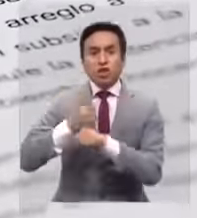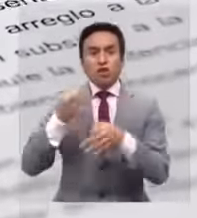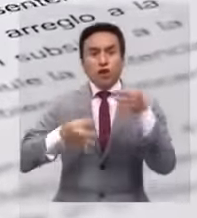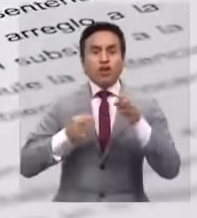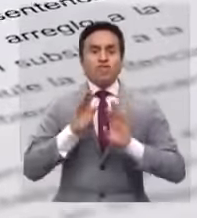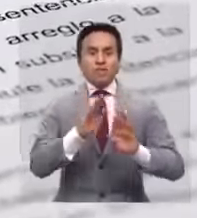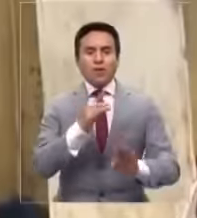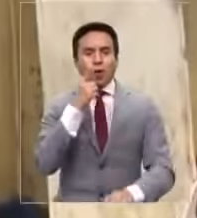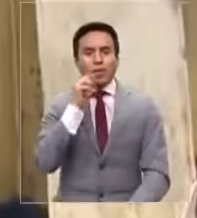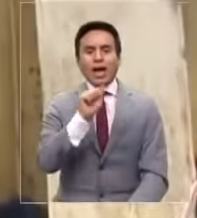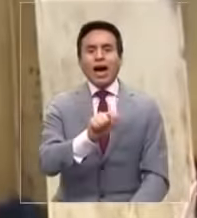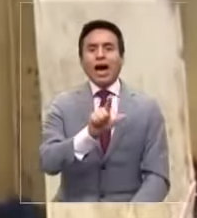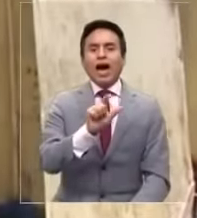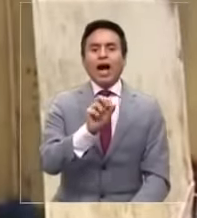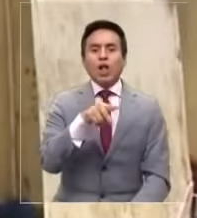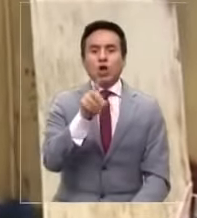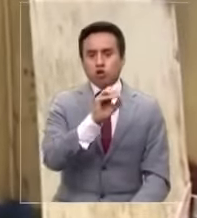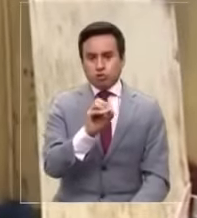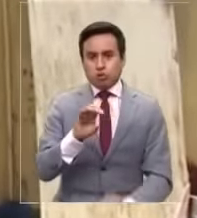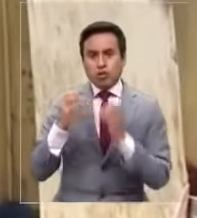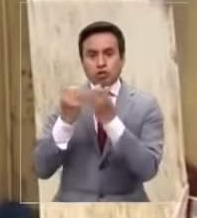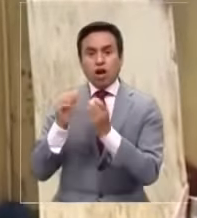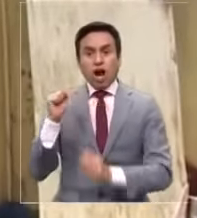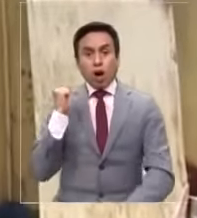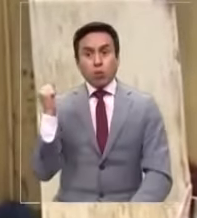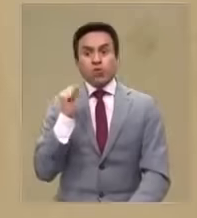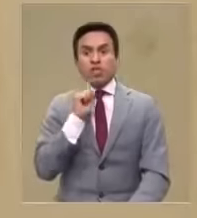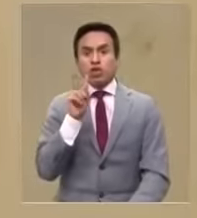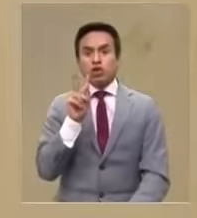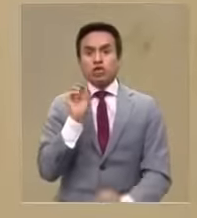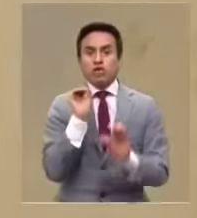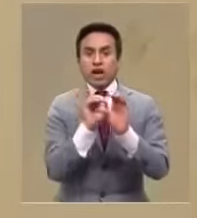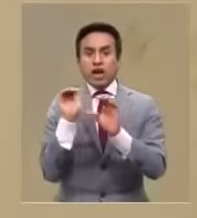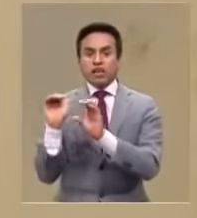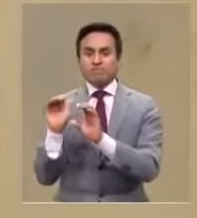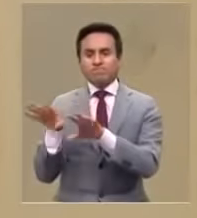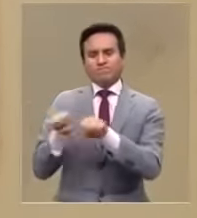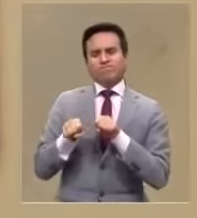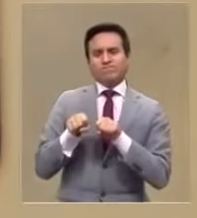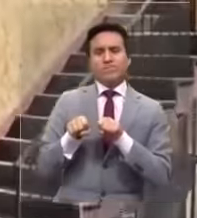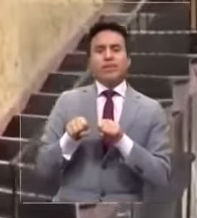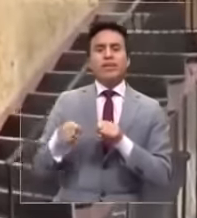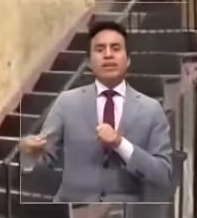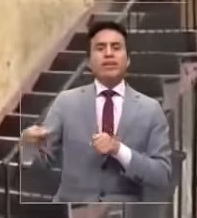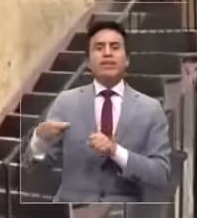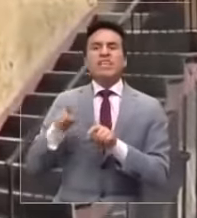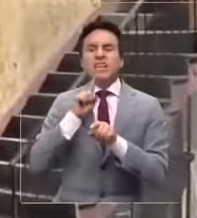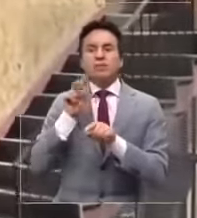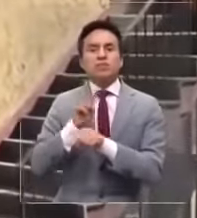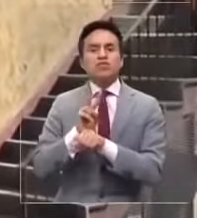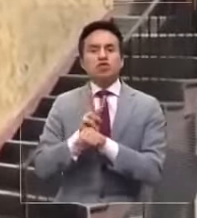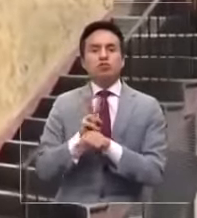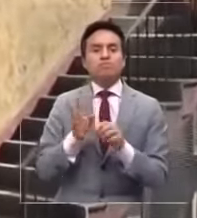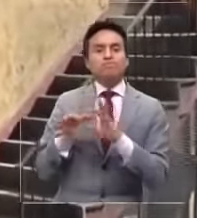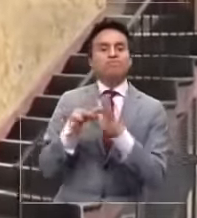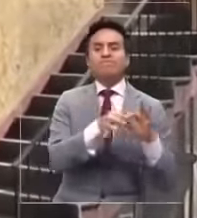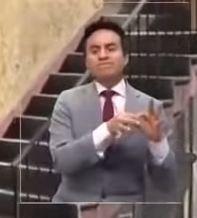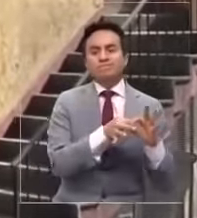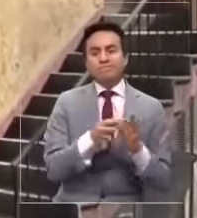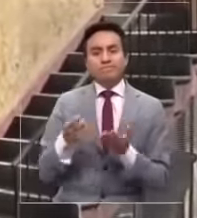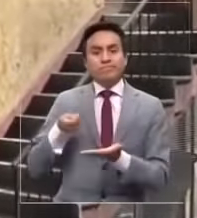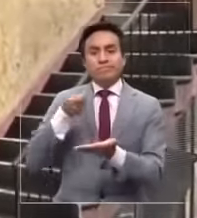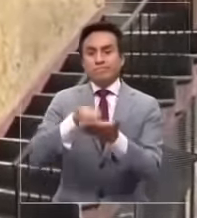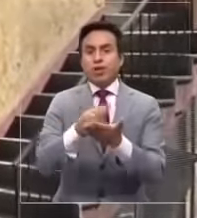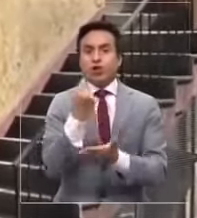fallo a favor de Alonso. La Corporación de Ancud mantiene 2 cuentas bancarias embargadas a causa de la indemnización de este profesor, suma que supera